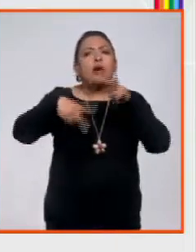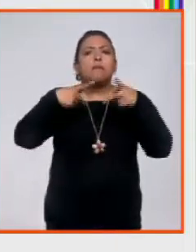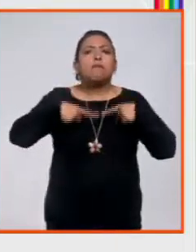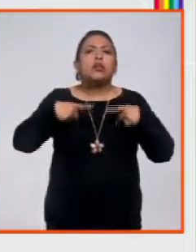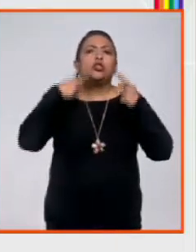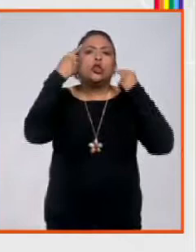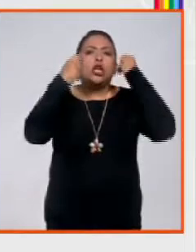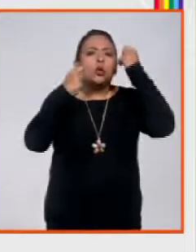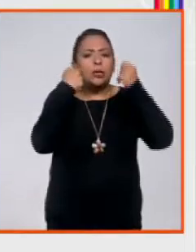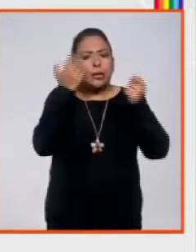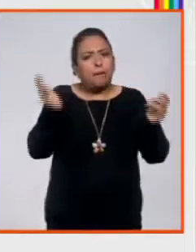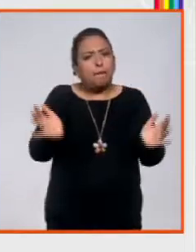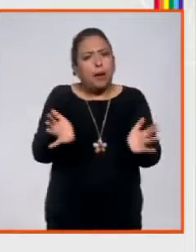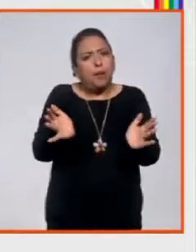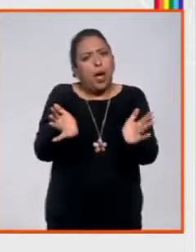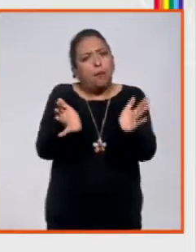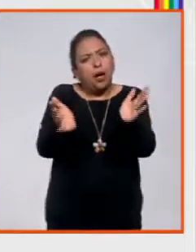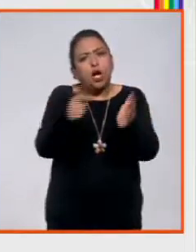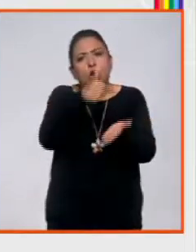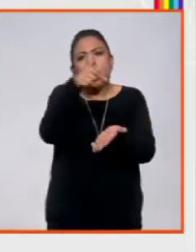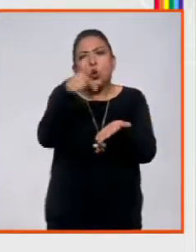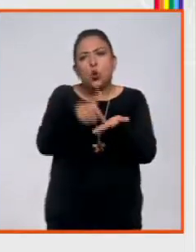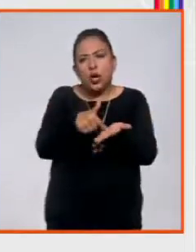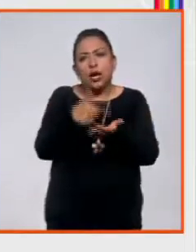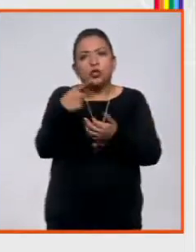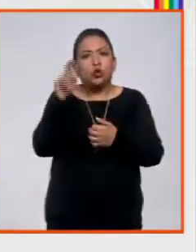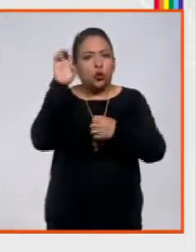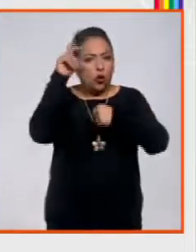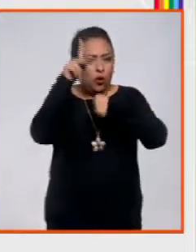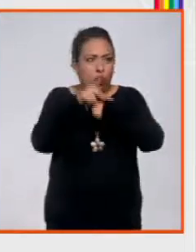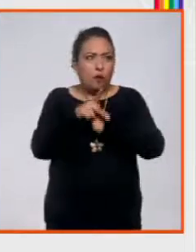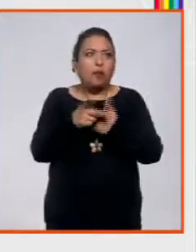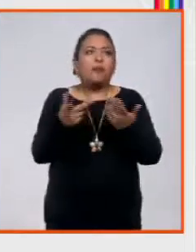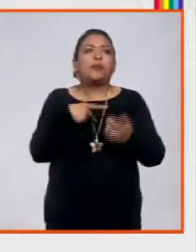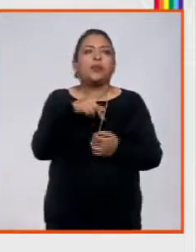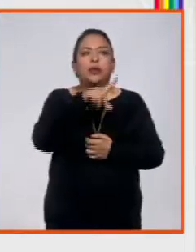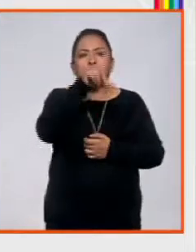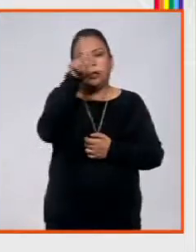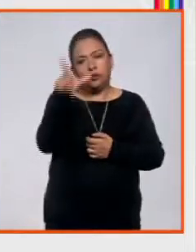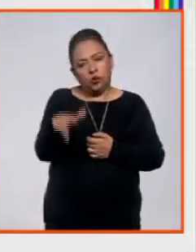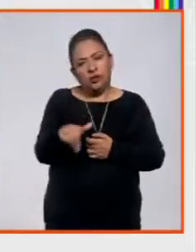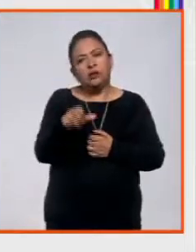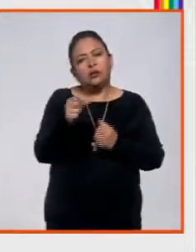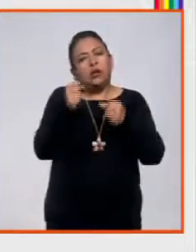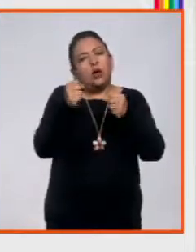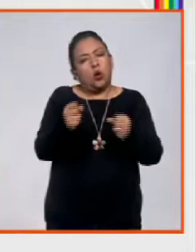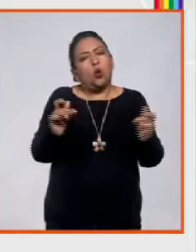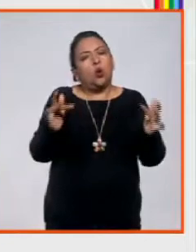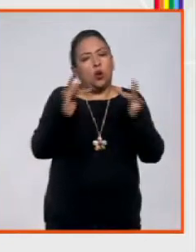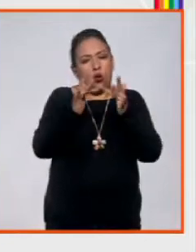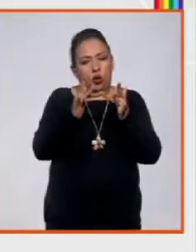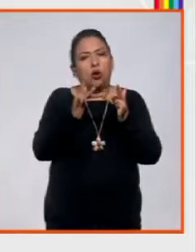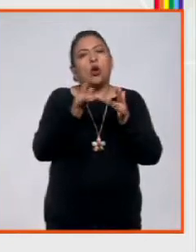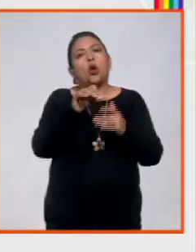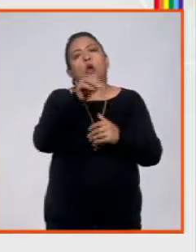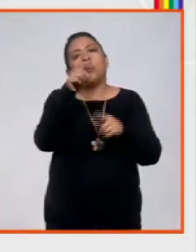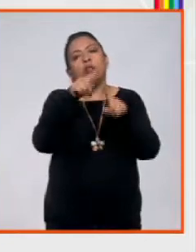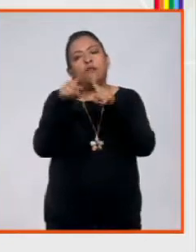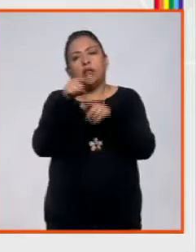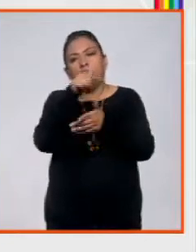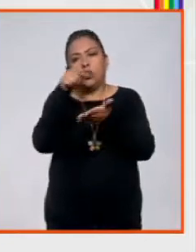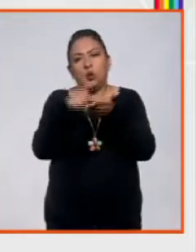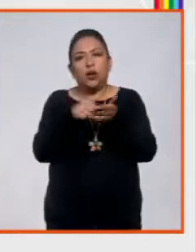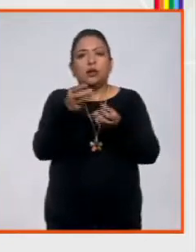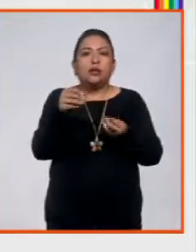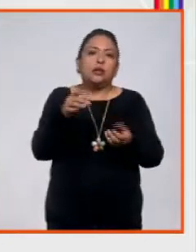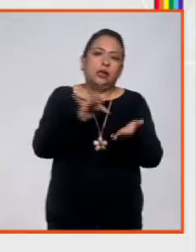forma de impulsar estos sitios de europa bueno más adelante seguramente tenemos la oportunidad platicar de otros sitios interesantes